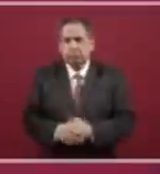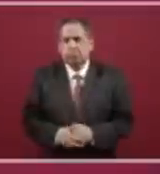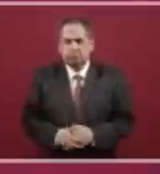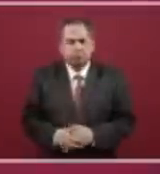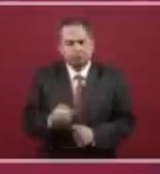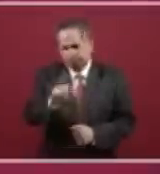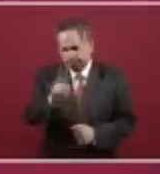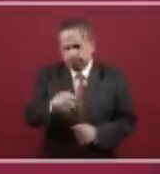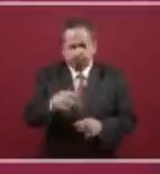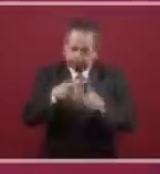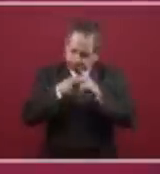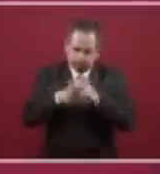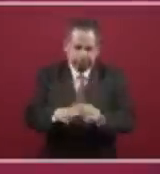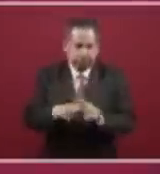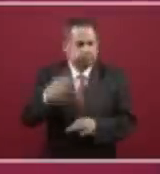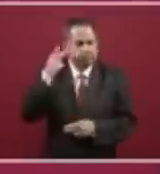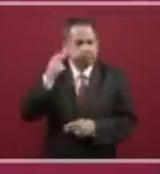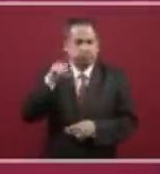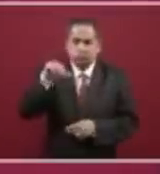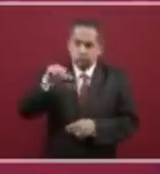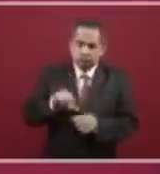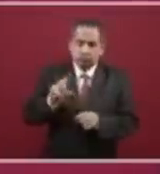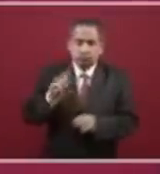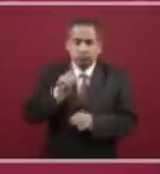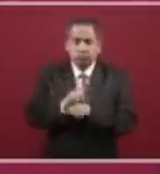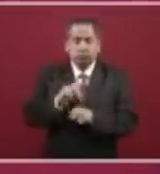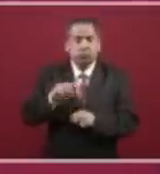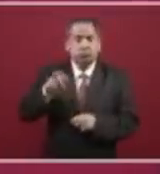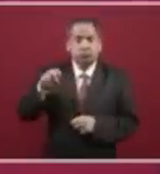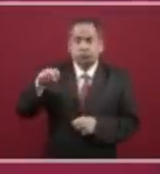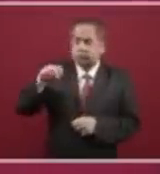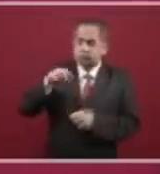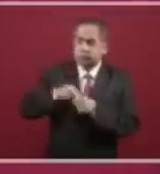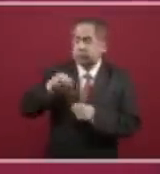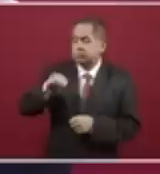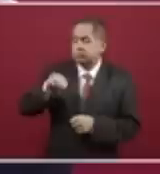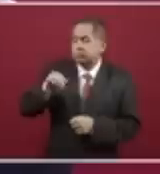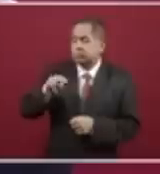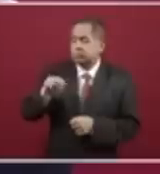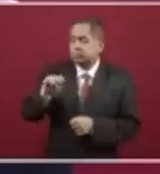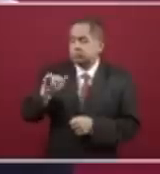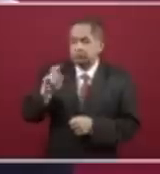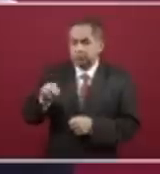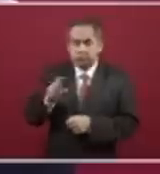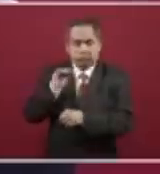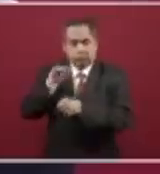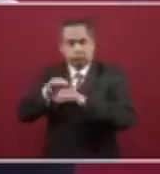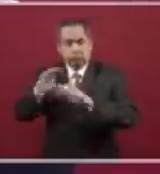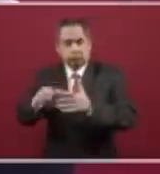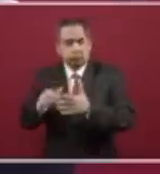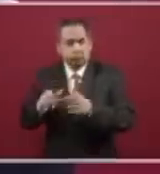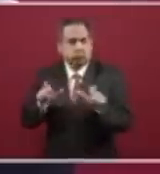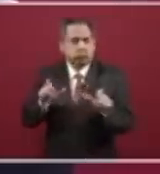veracruz el día de hoy en minatitlán con la guardia nacional